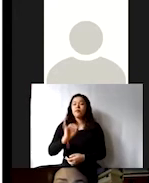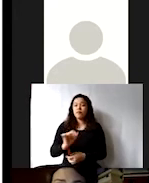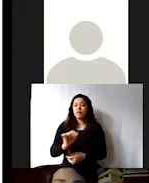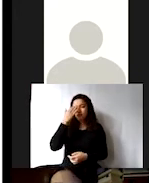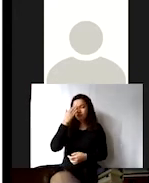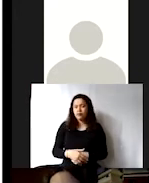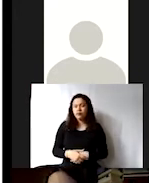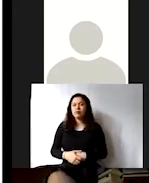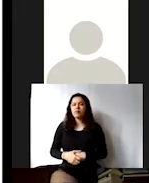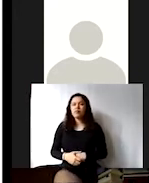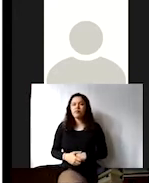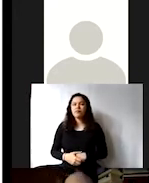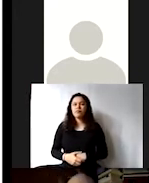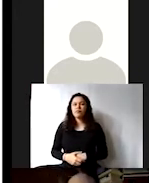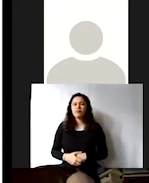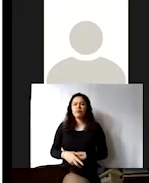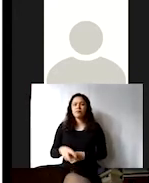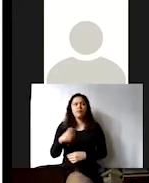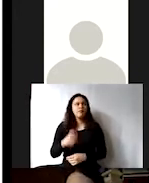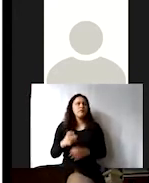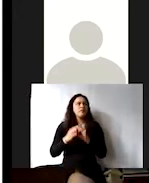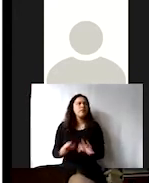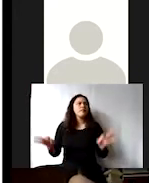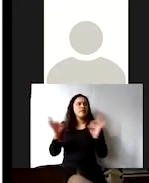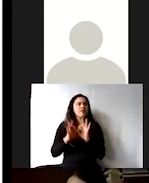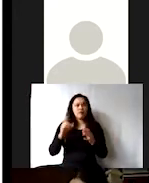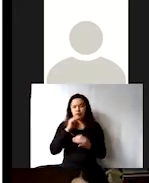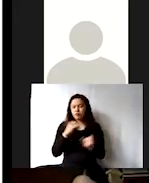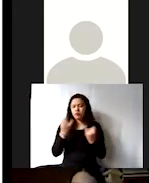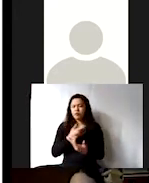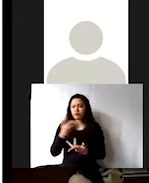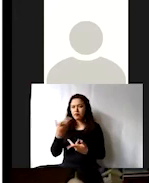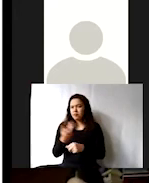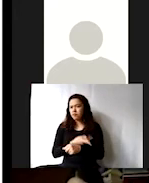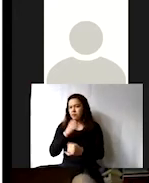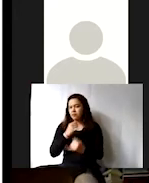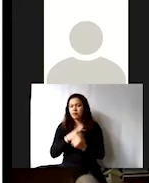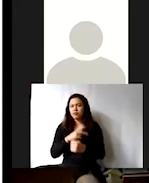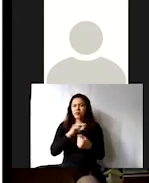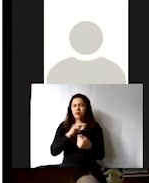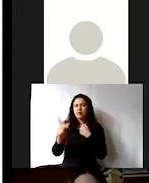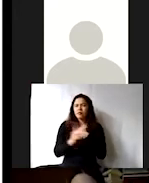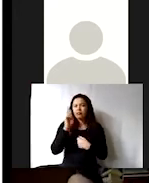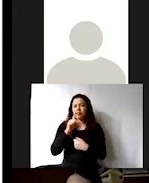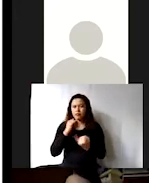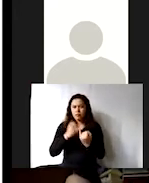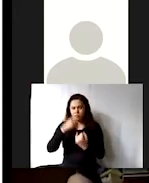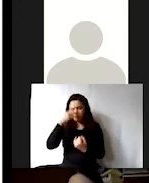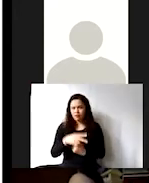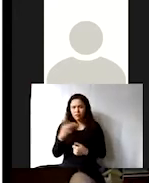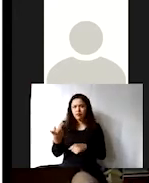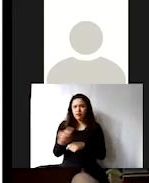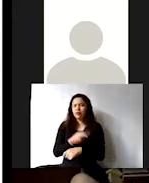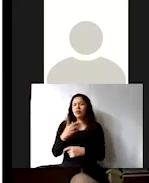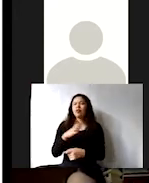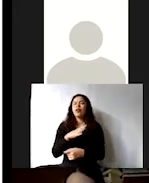por eso la importancia, les decía, también, al igual que pasa y como lo vieron con los países, como pasa con México, hay cuestiones que hay